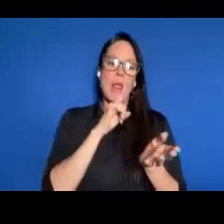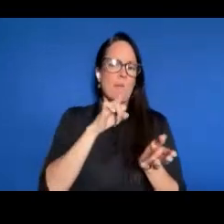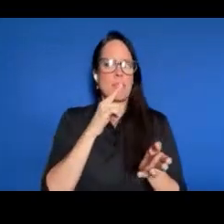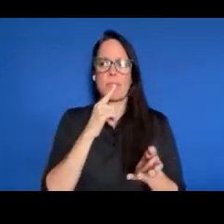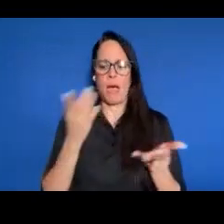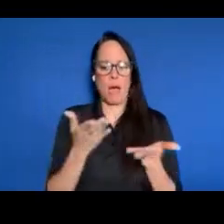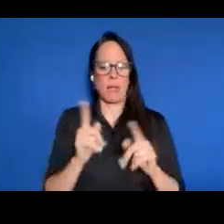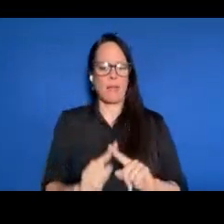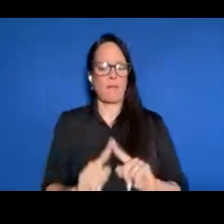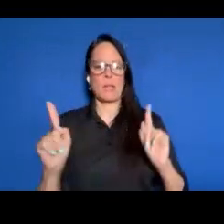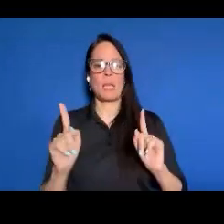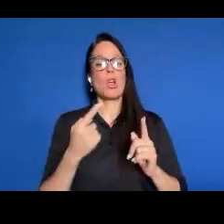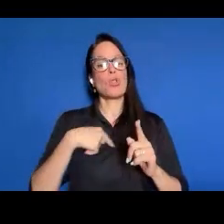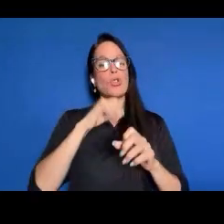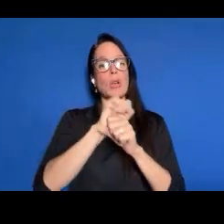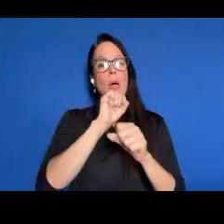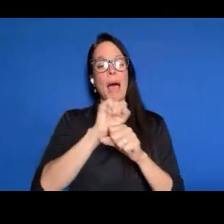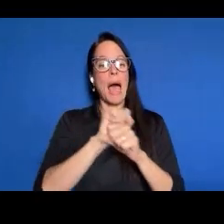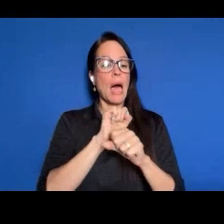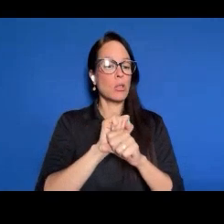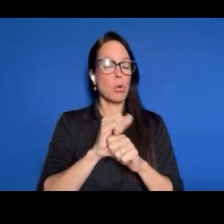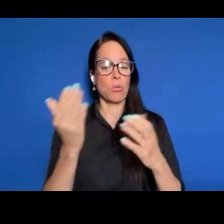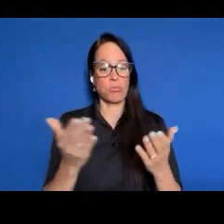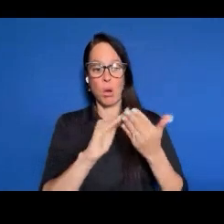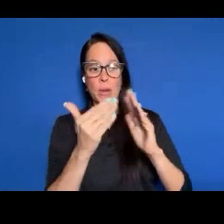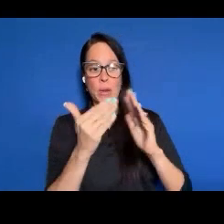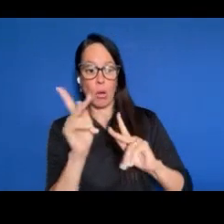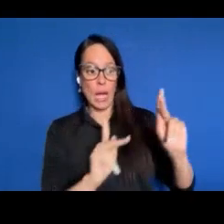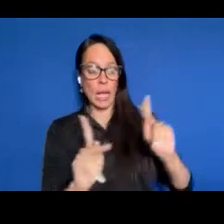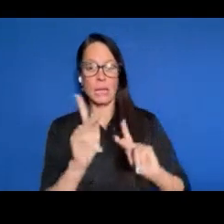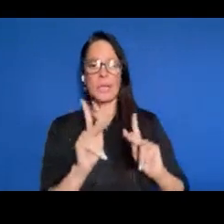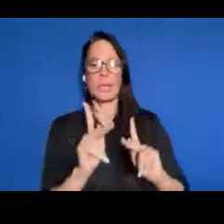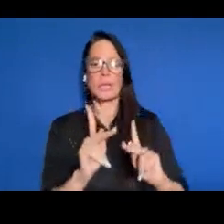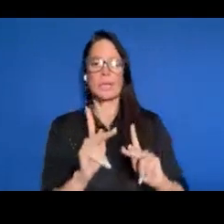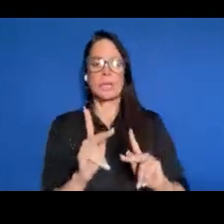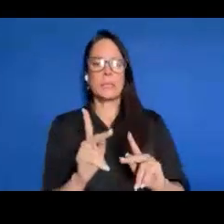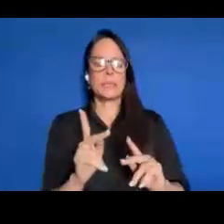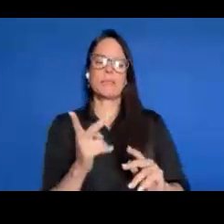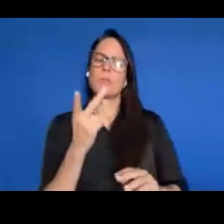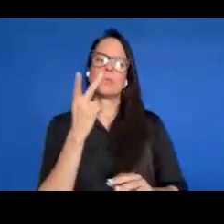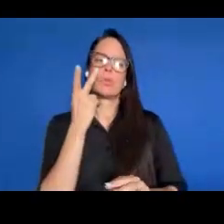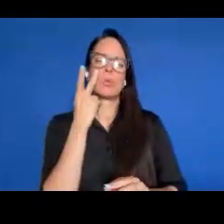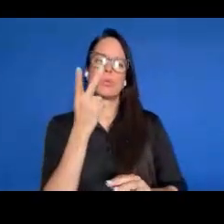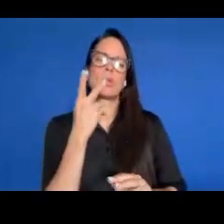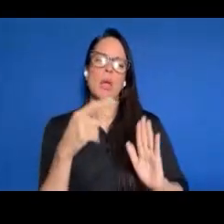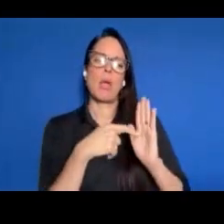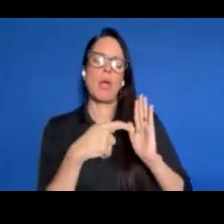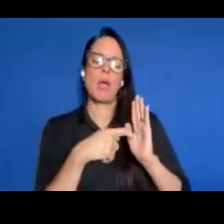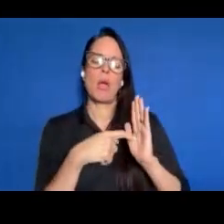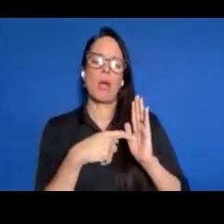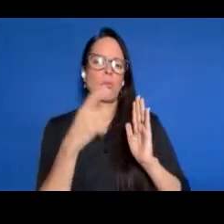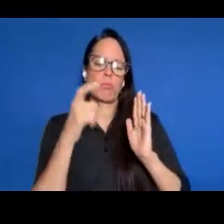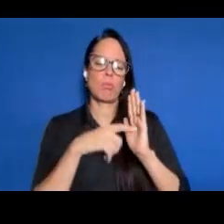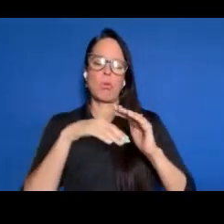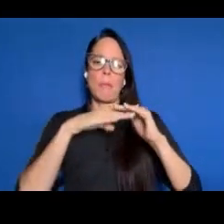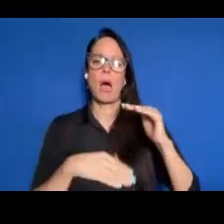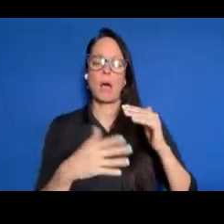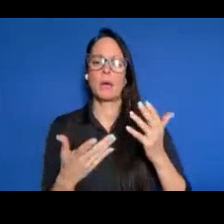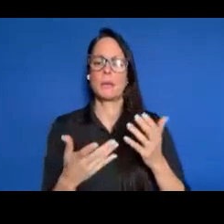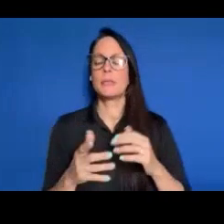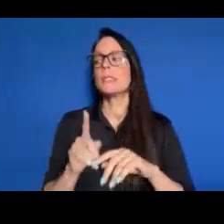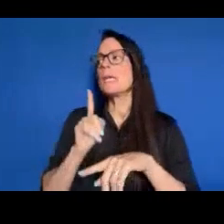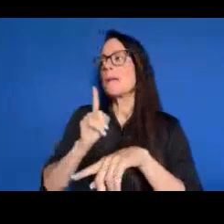la comunidad, pues, no lo ves baja la vulnerabilidad. Sí, por eso. si lo desean, yo puedo compartirles